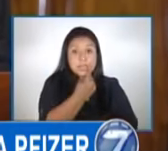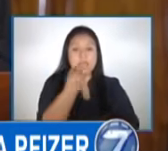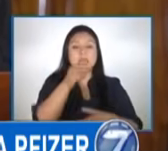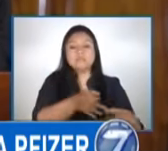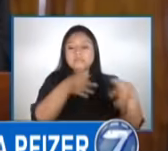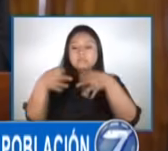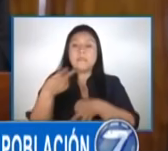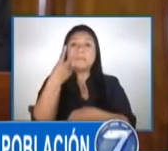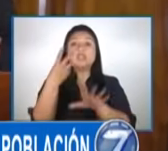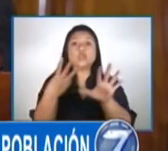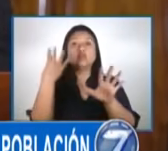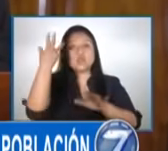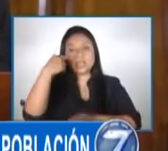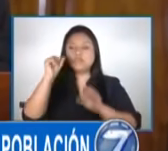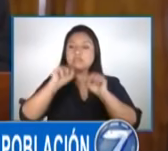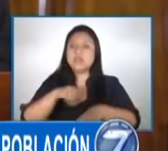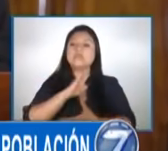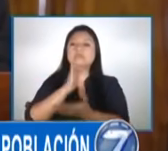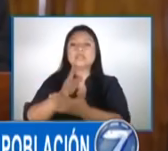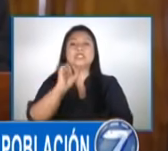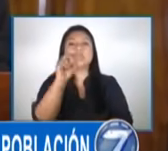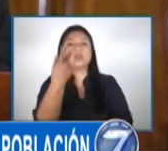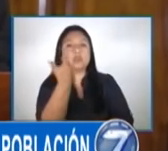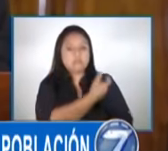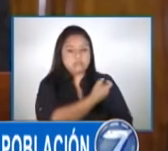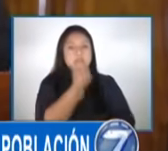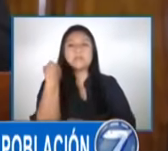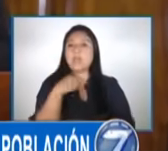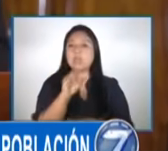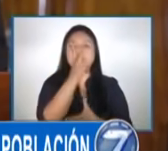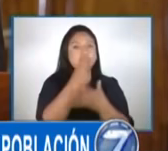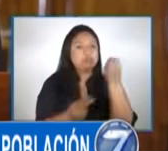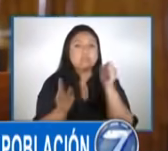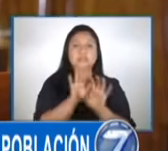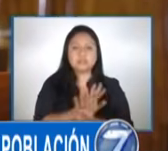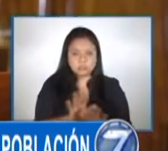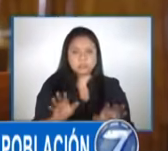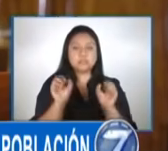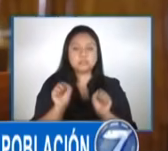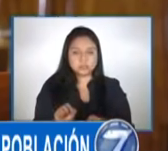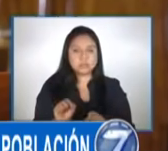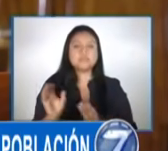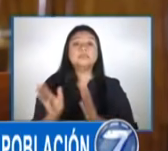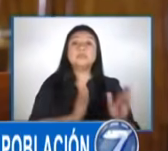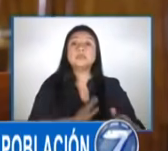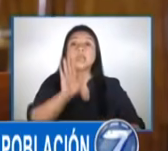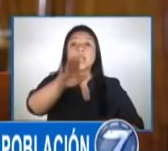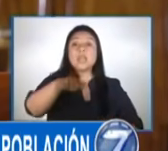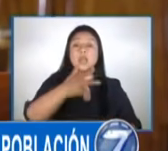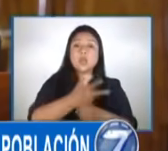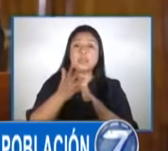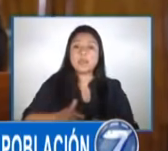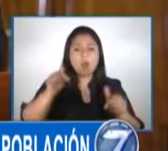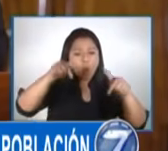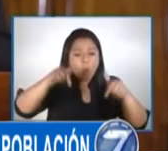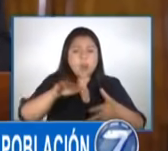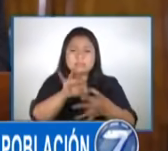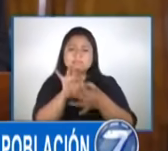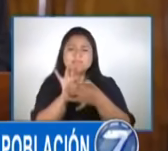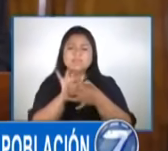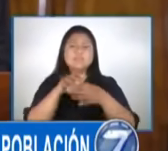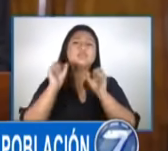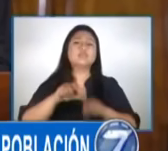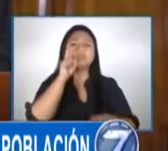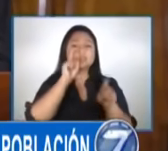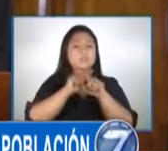para complementar su esquema de vacunación. Estimados conciudadanos, este es el momento de unirnos. Tenemos enfrente